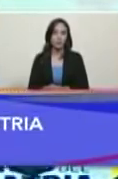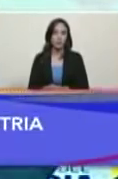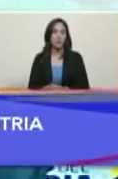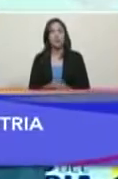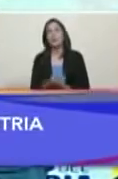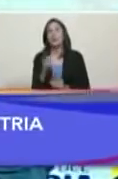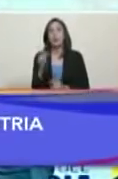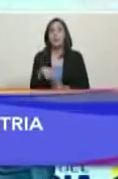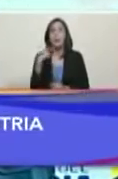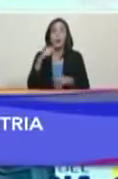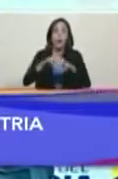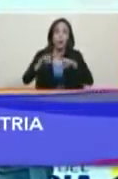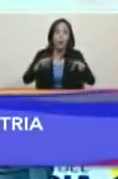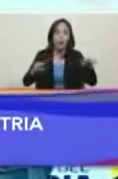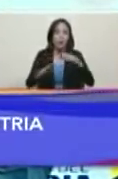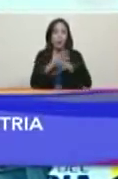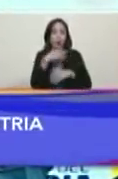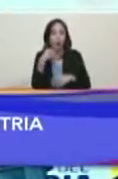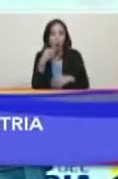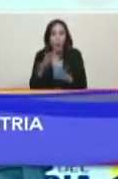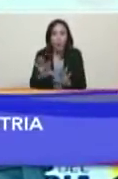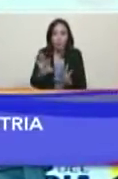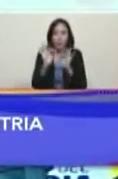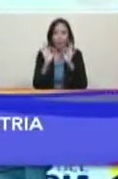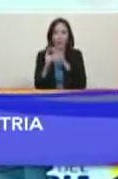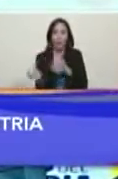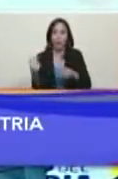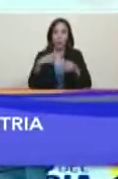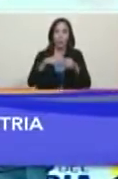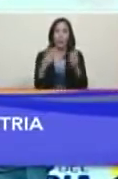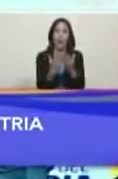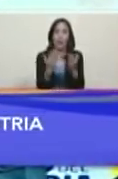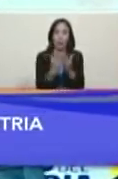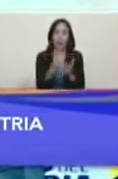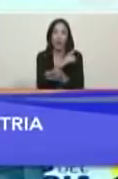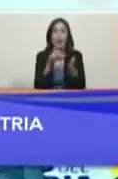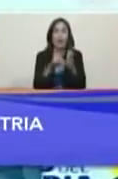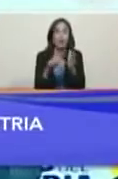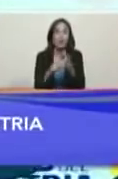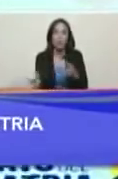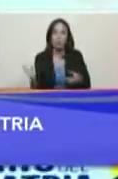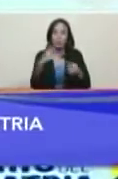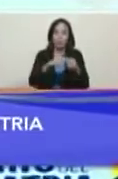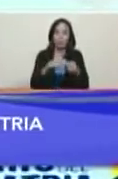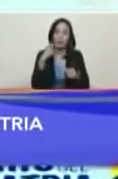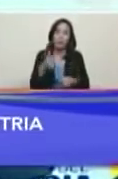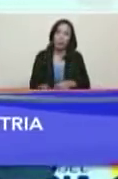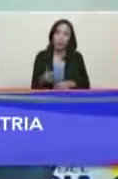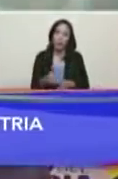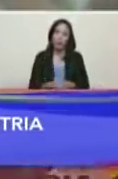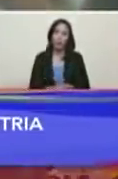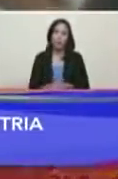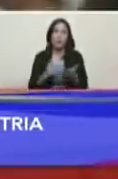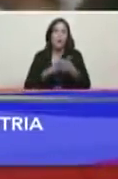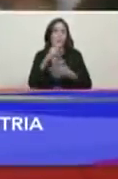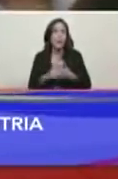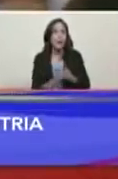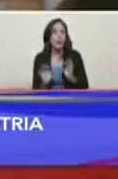al niño, a la niña y al joven para incorporarlo a la escuela y al liceo con un plan especial